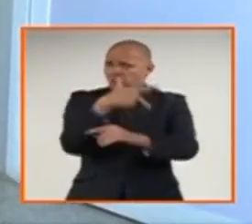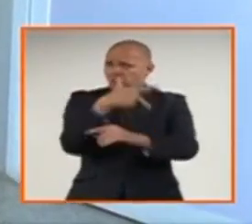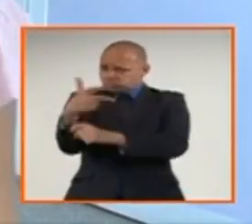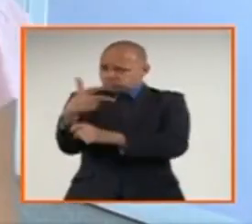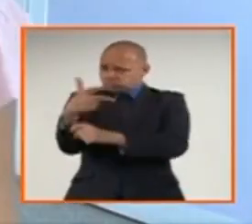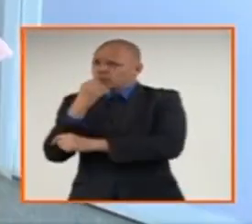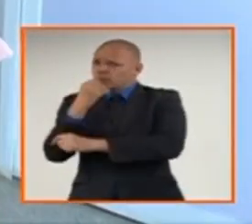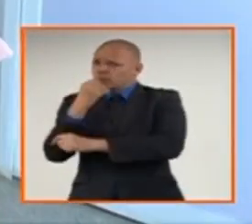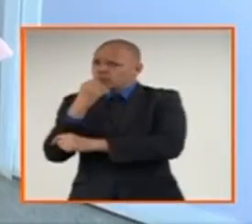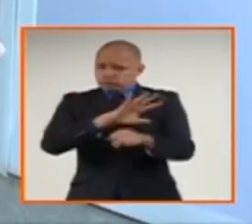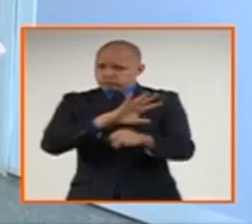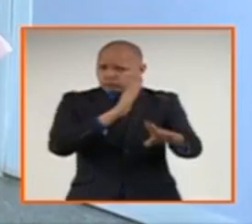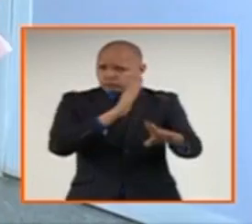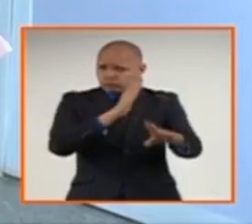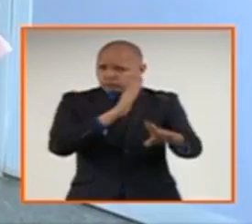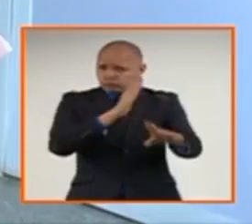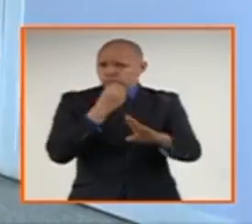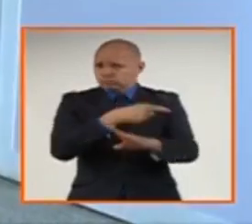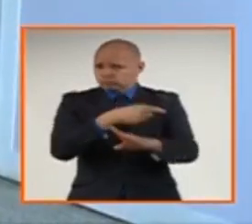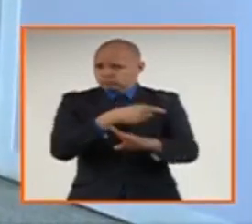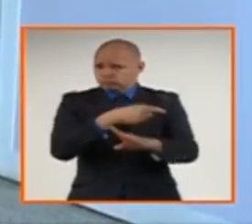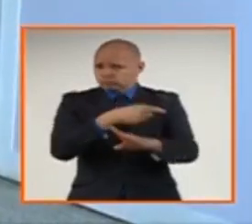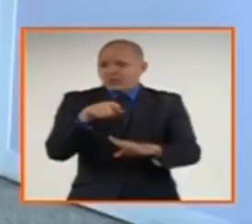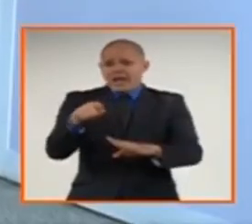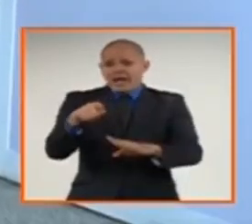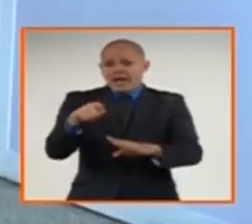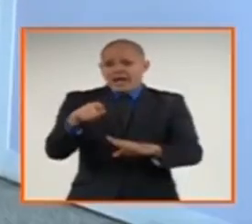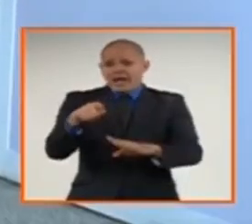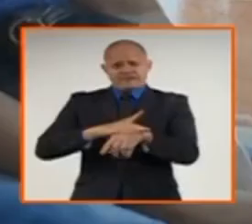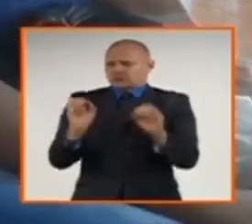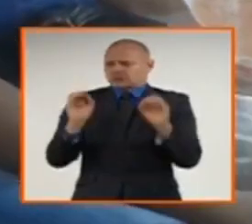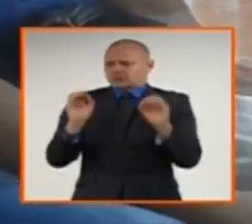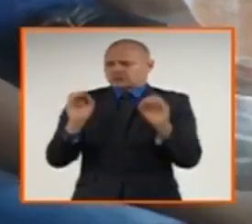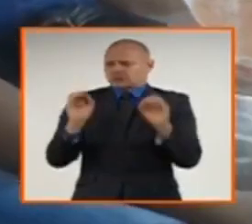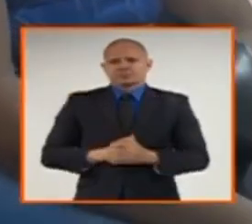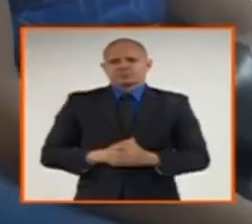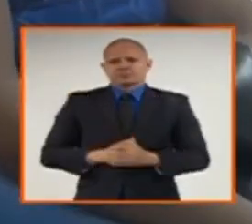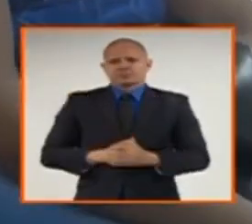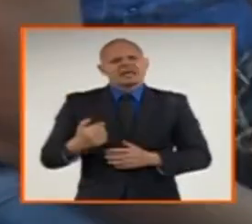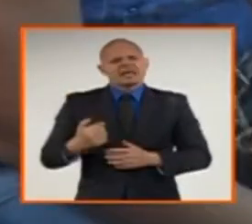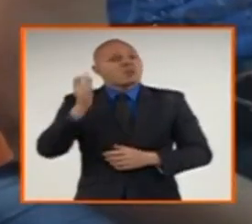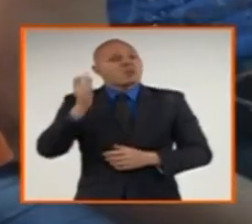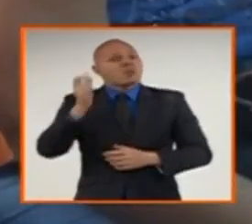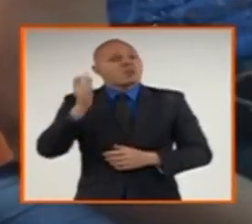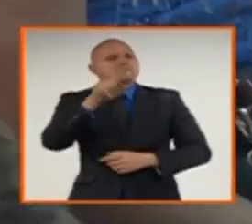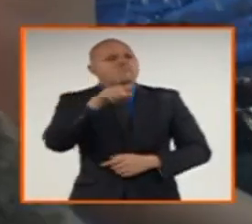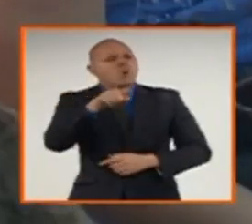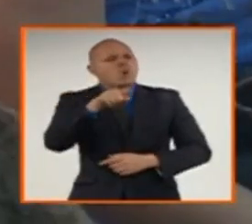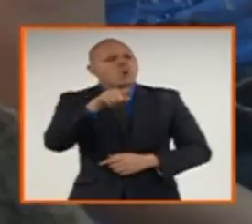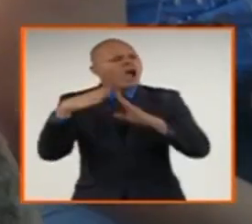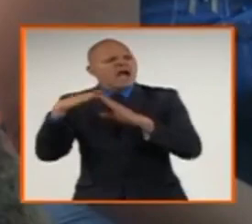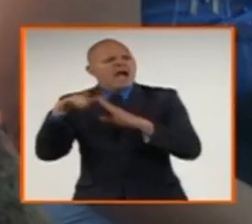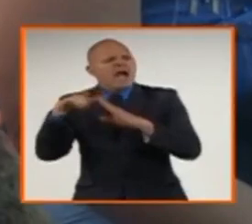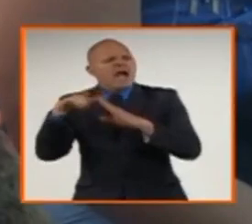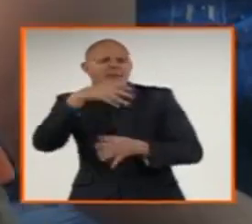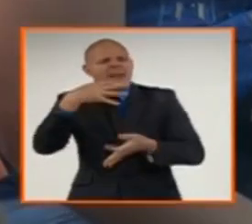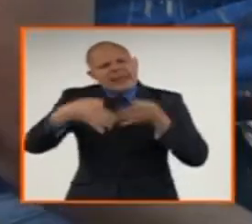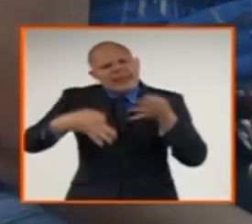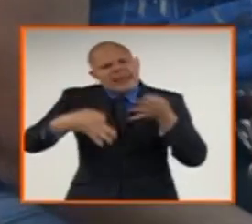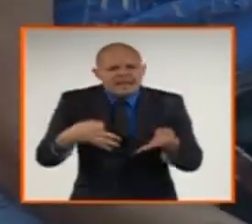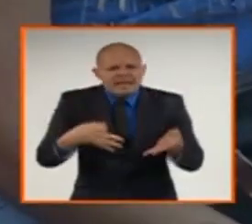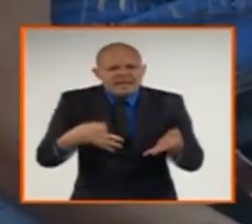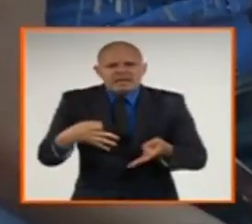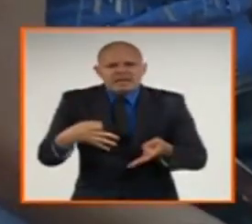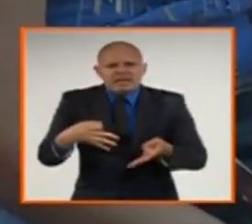coronavirus no pueda enfermarnos. ¿Cómo se prepararon en la casa? ¿Qué te dijo mamá? De que el pinchazo